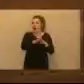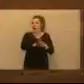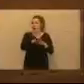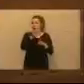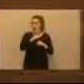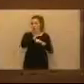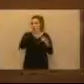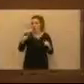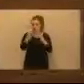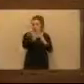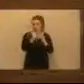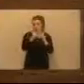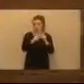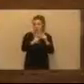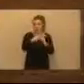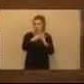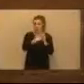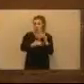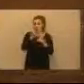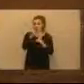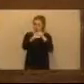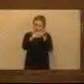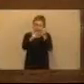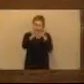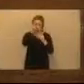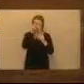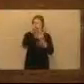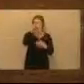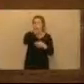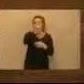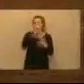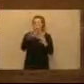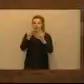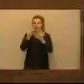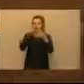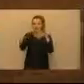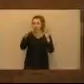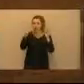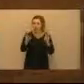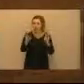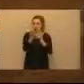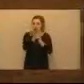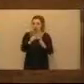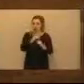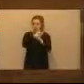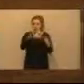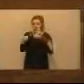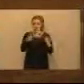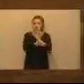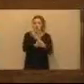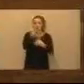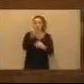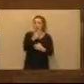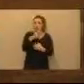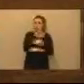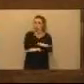de estudios superiores, del grado superior, en 2005-2006, cuando se implantaron los estudios, hubo un compromiso por parte del Gobierno,